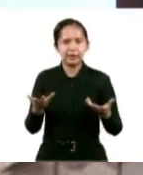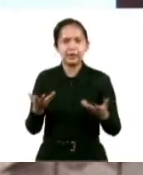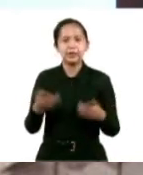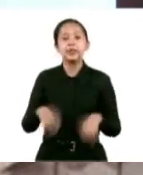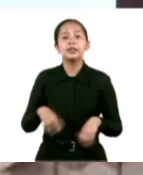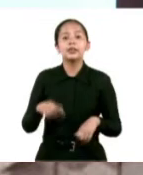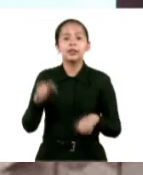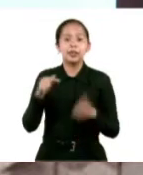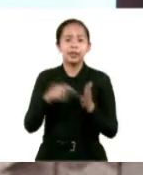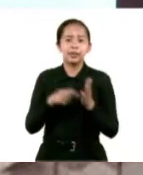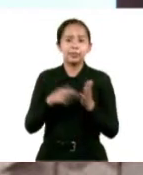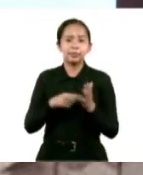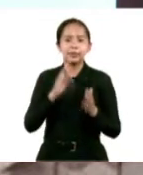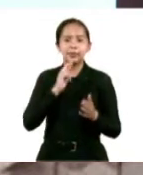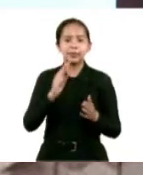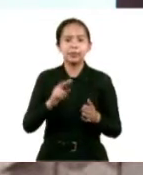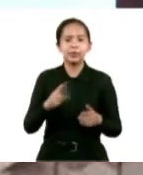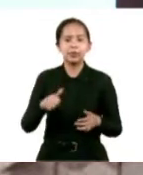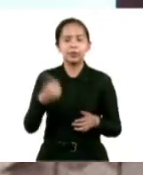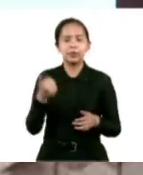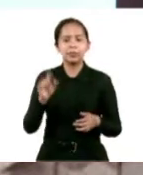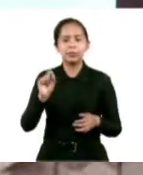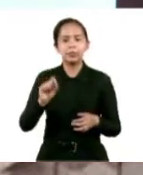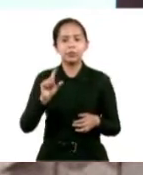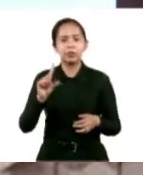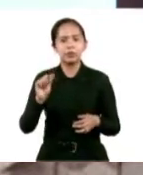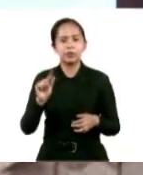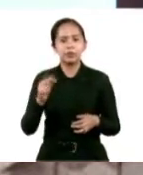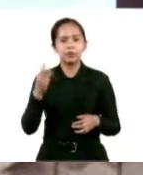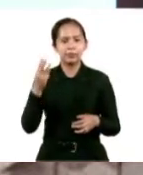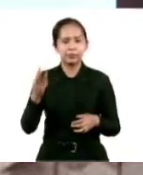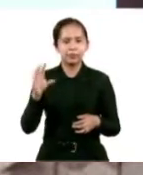da 11.73 centímetros.